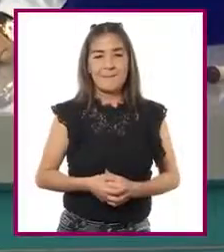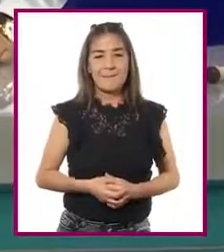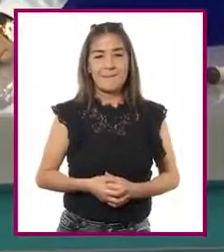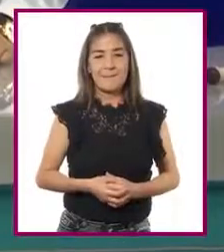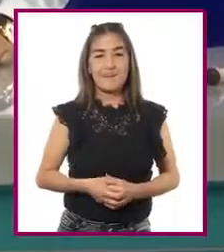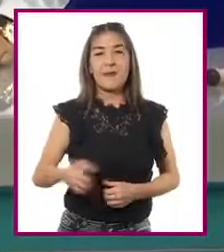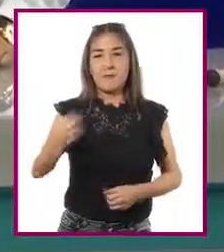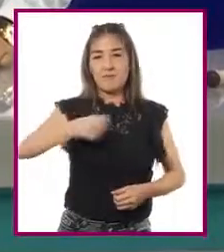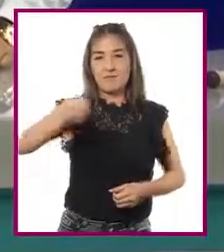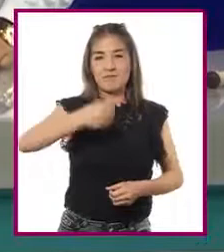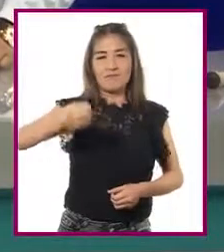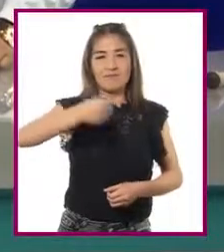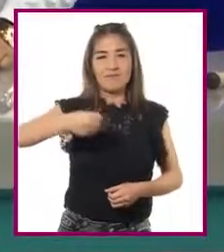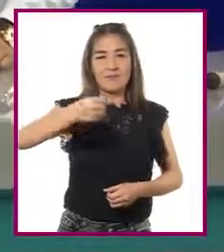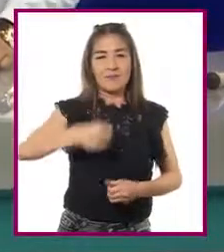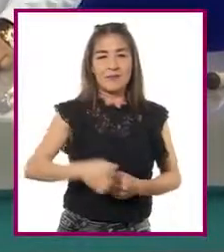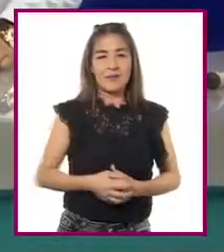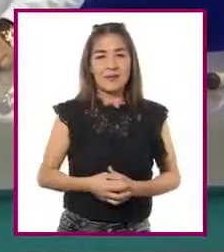agitamos,